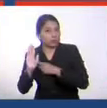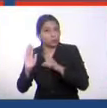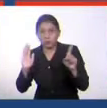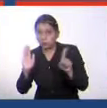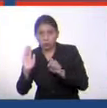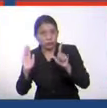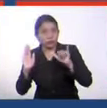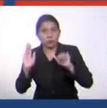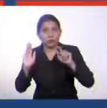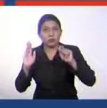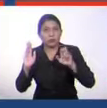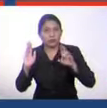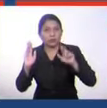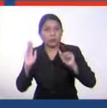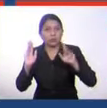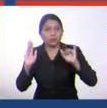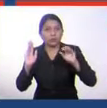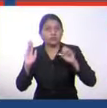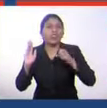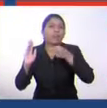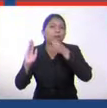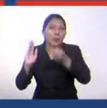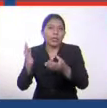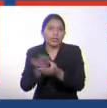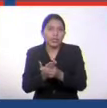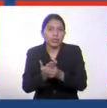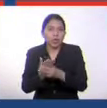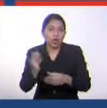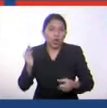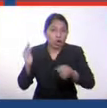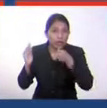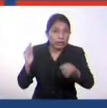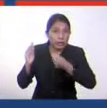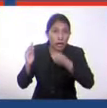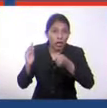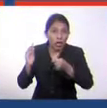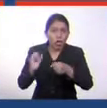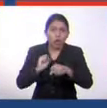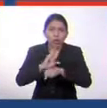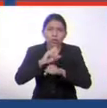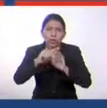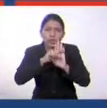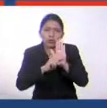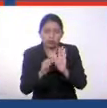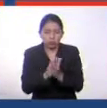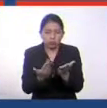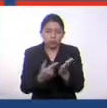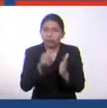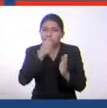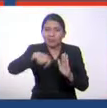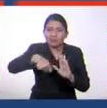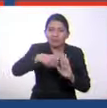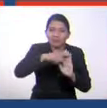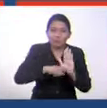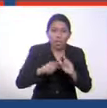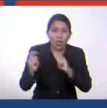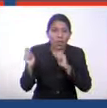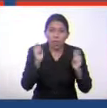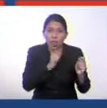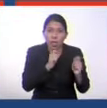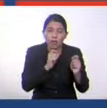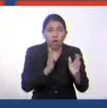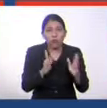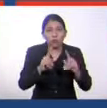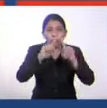literarios podemos encontrar los informes, noticias, instrucciones, recetas, cartas, un horario de